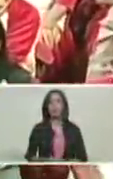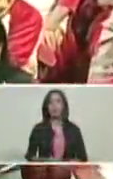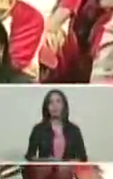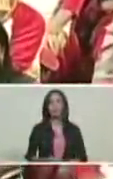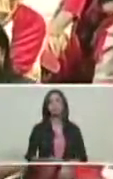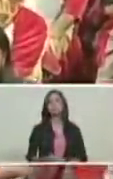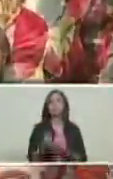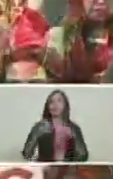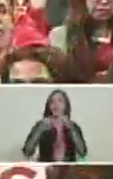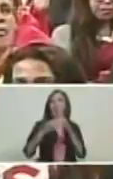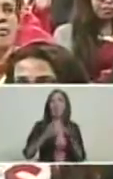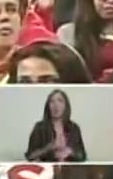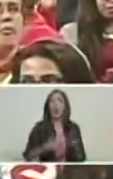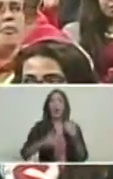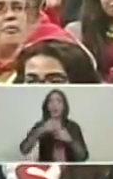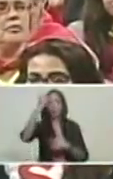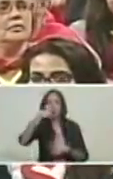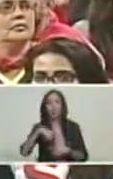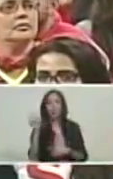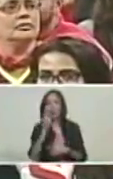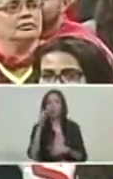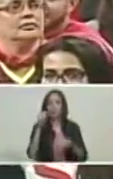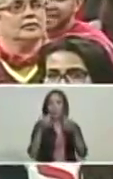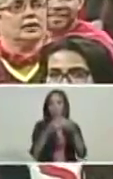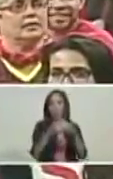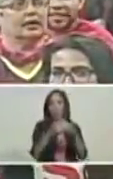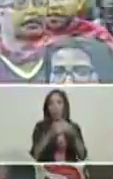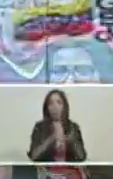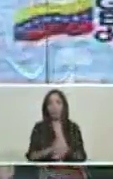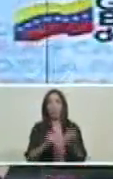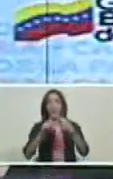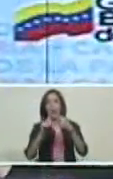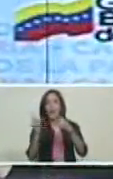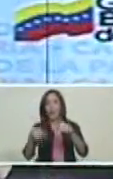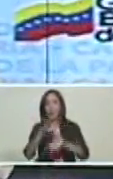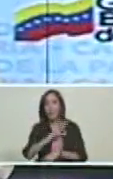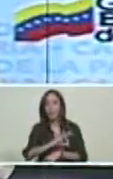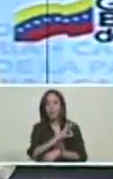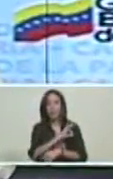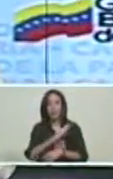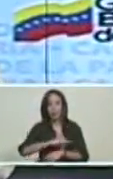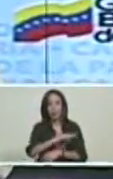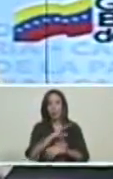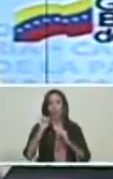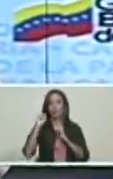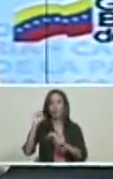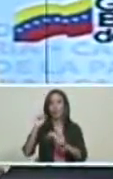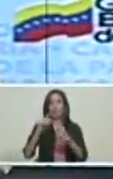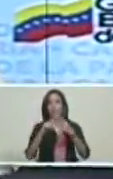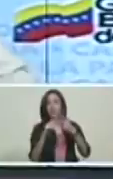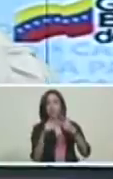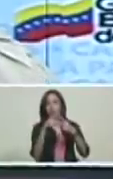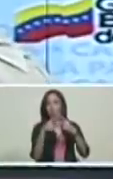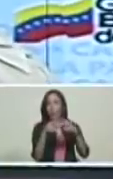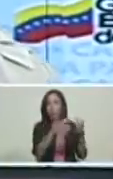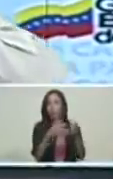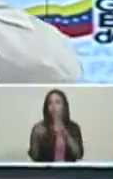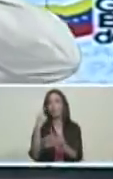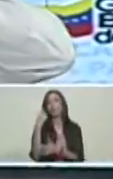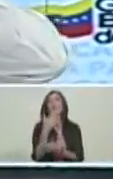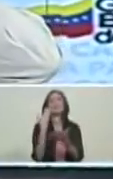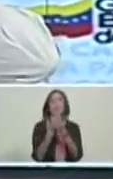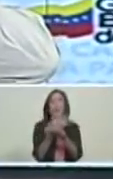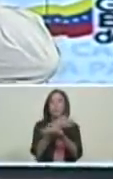El movimiento Somos Venezuela y las misiones socialistas cumplieron un papel estelar